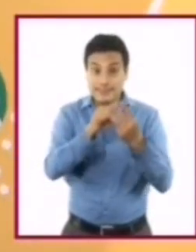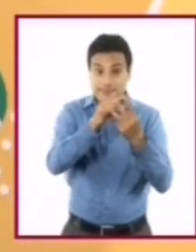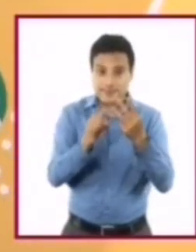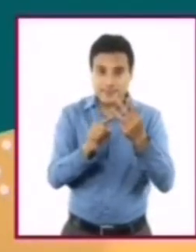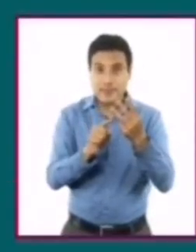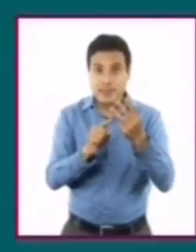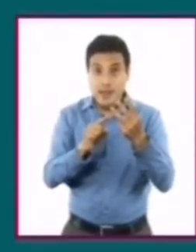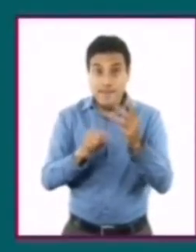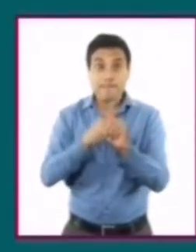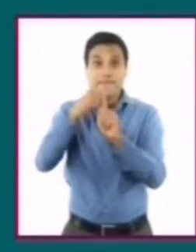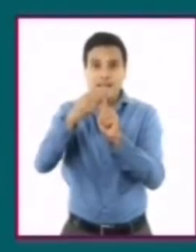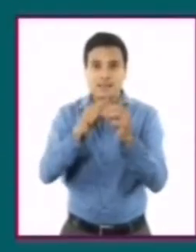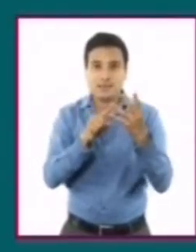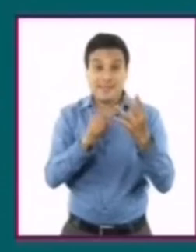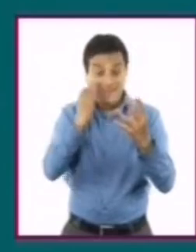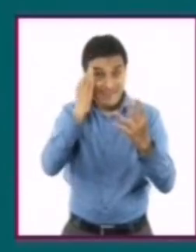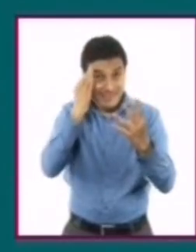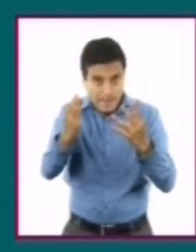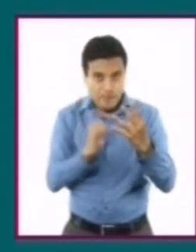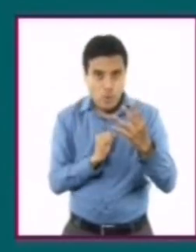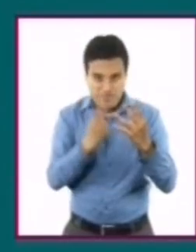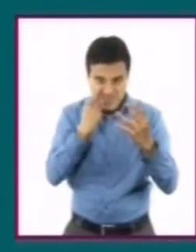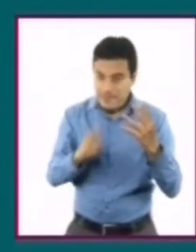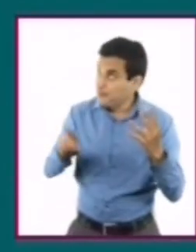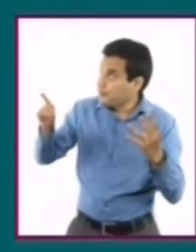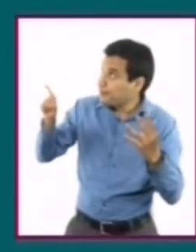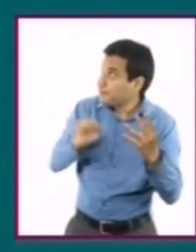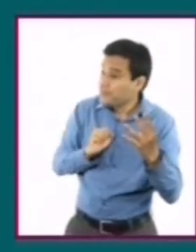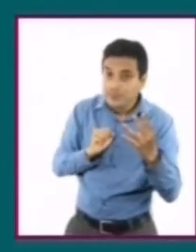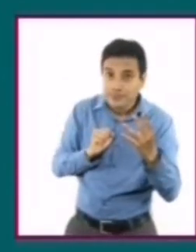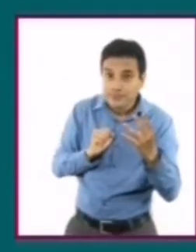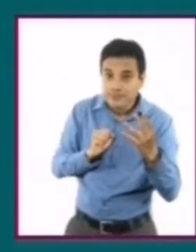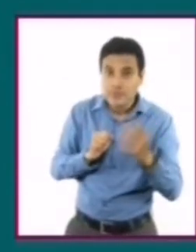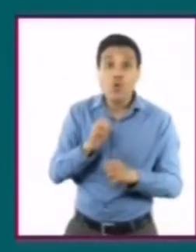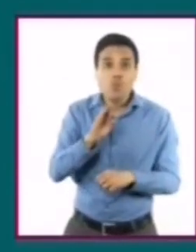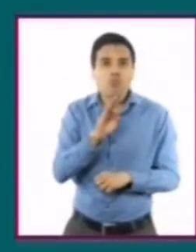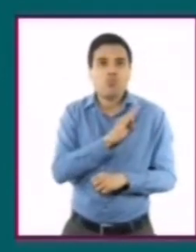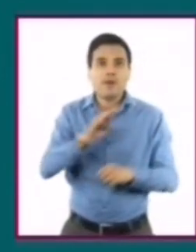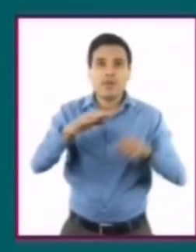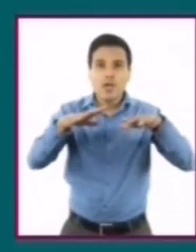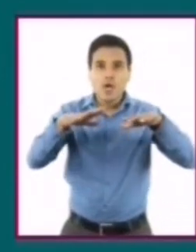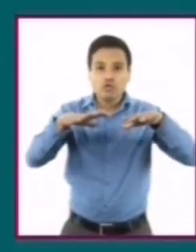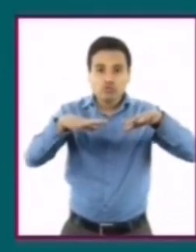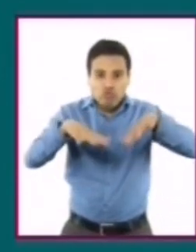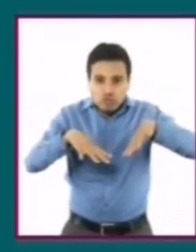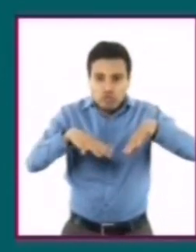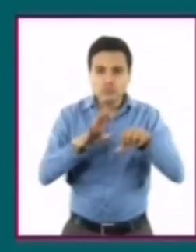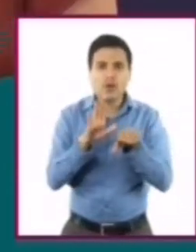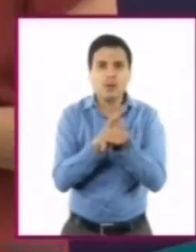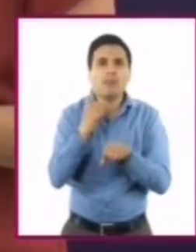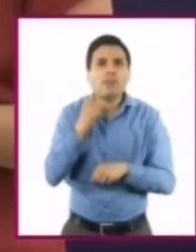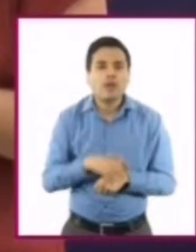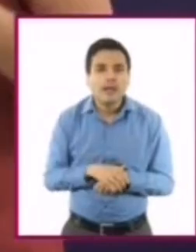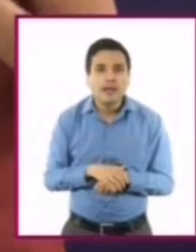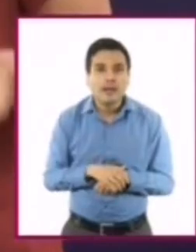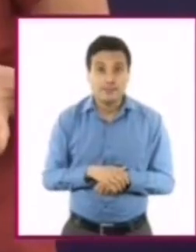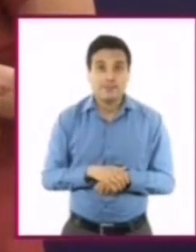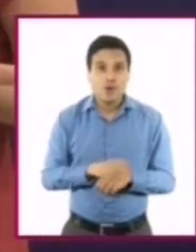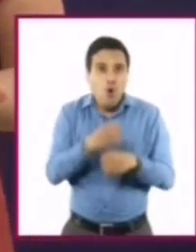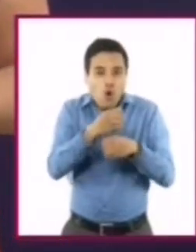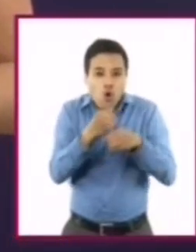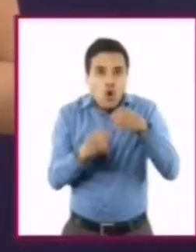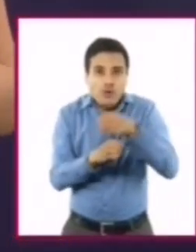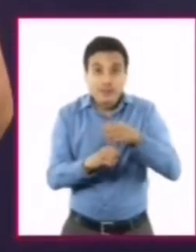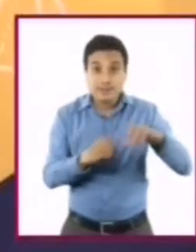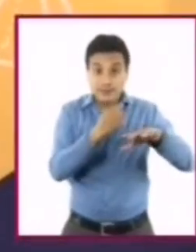correspondiente al tiempo. Este espacio-tiempo se deforma debido a la masa de los cuerpos. Oh, ¿y de qué